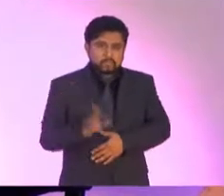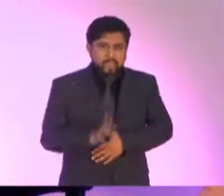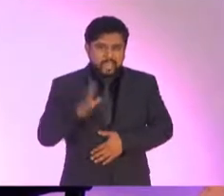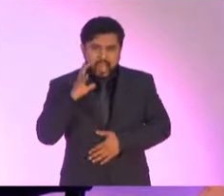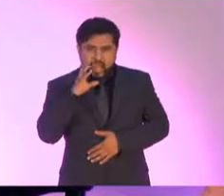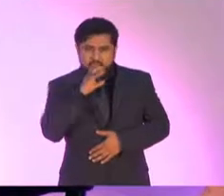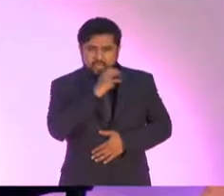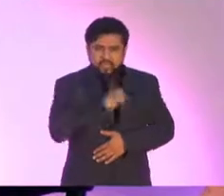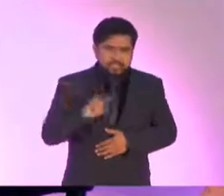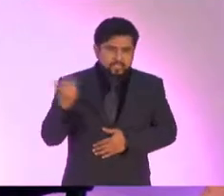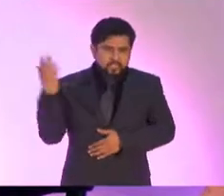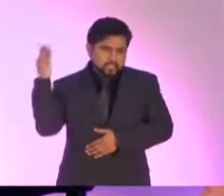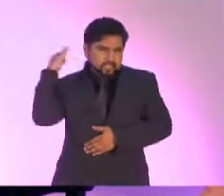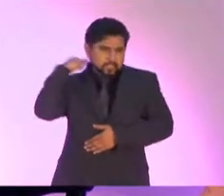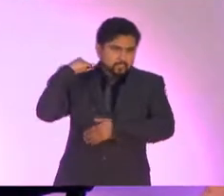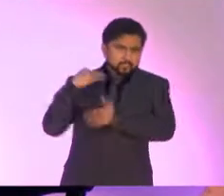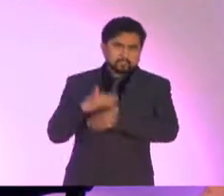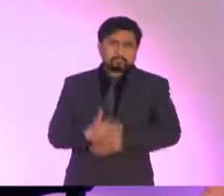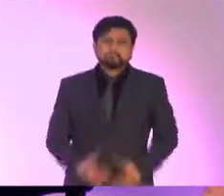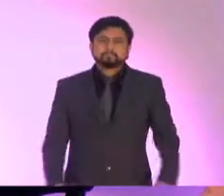ardiendo.